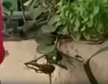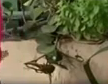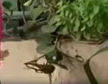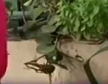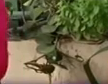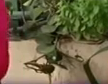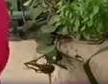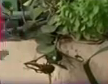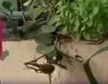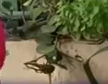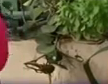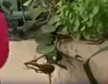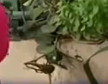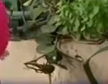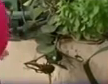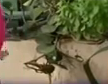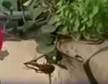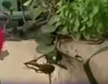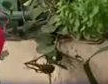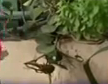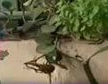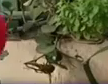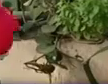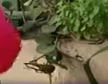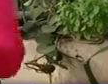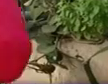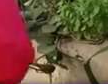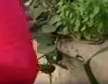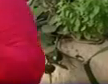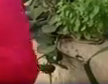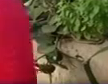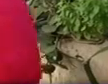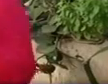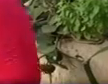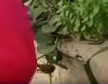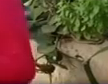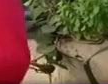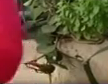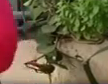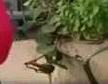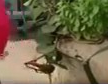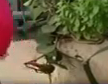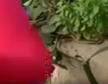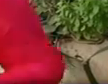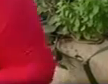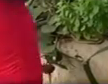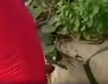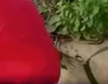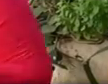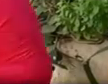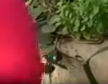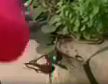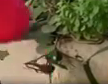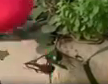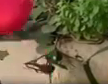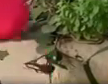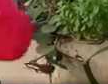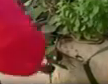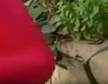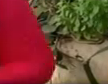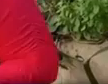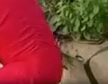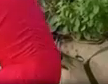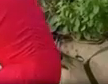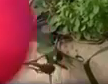virtudes y defectos. ¡Ay, pero tengo una idea, Bartolito! Te voy a enseñar a bailar. ¿En serio, Giovanni? Claro que sí, para que le des